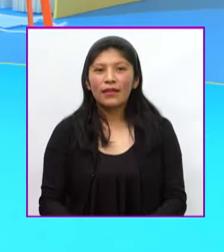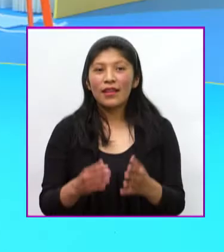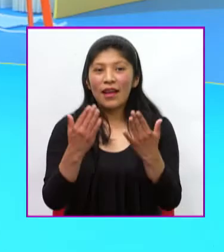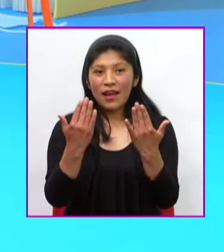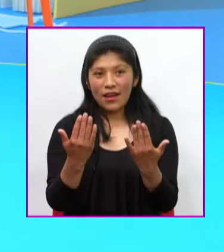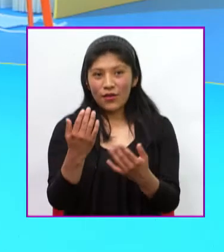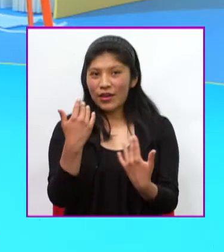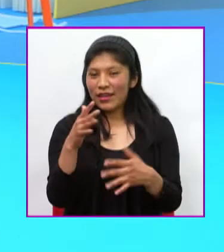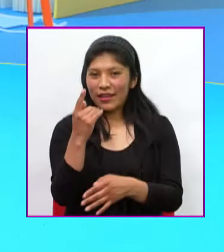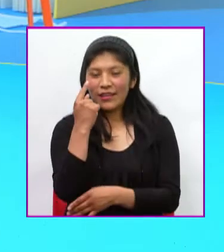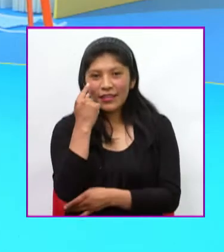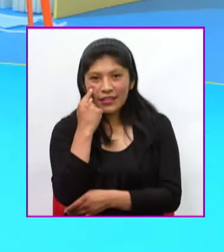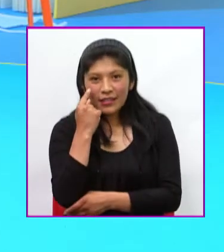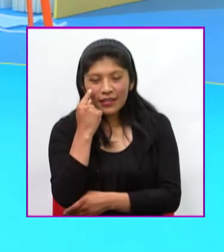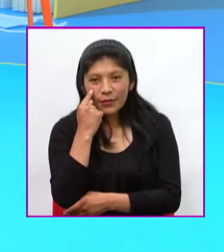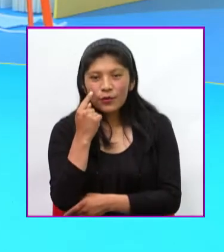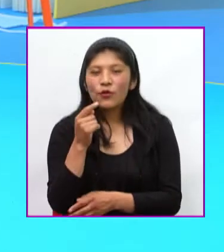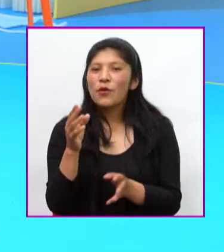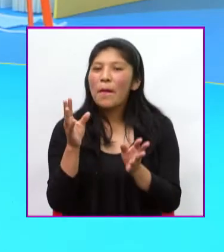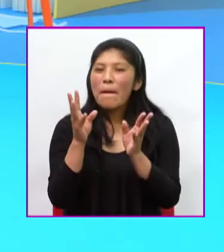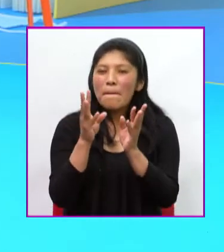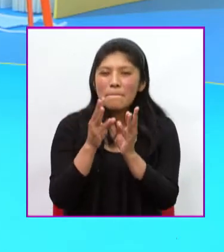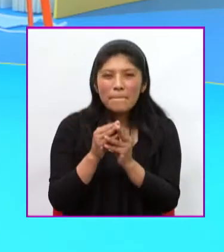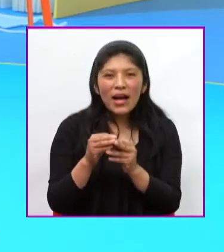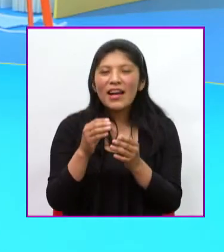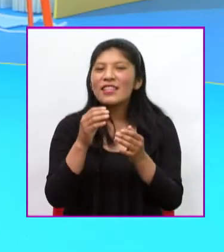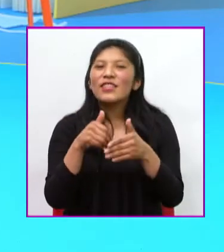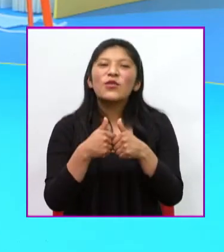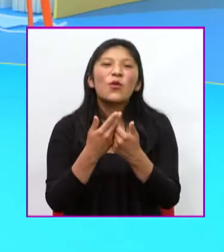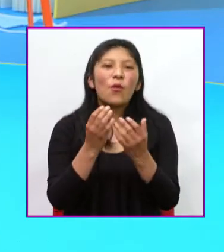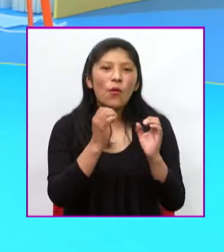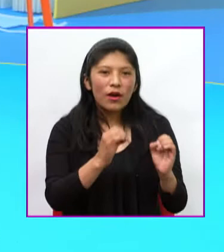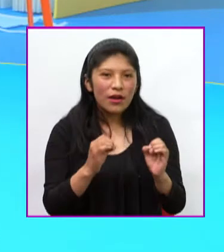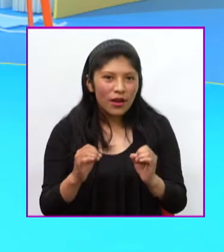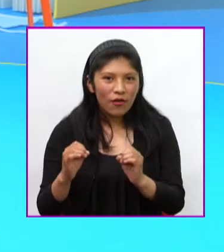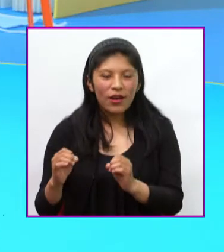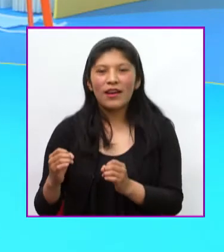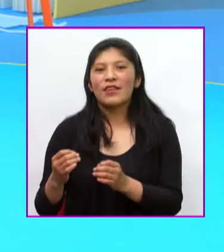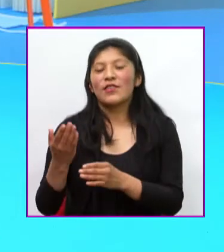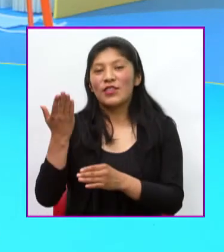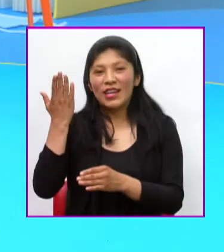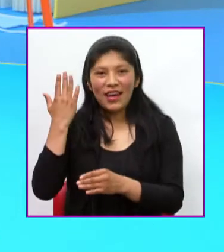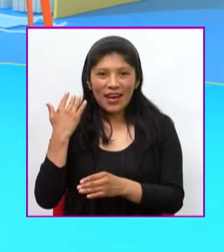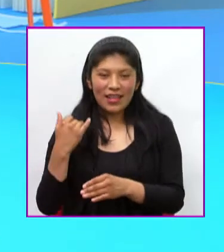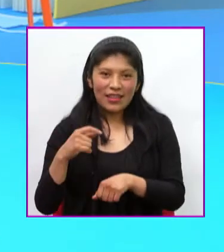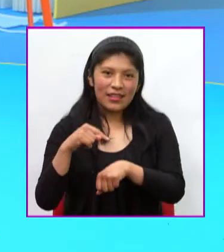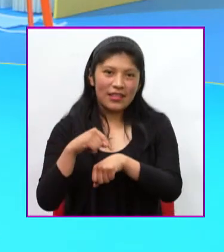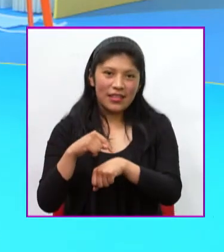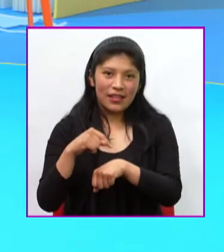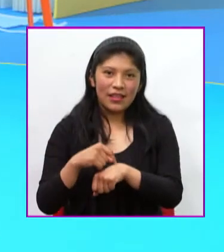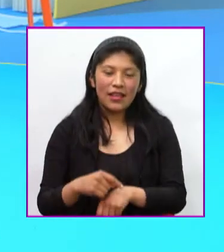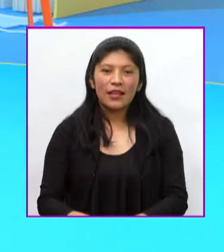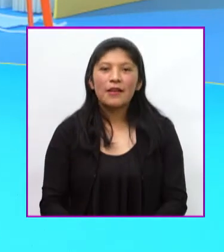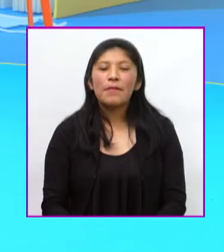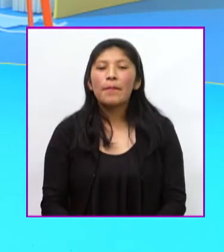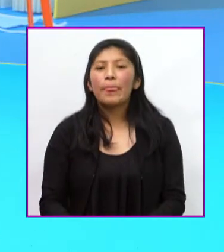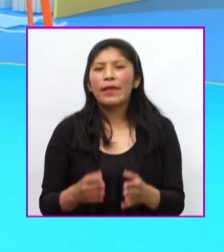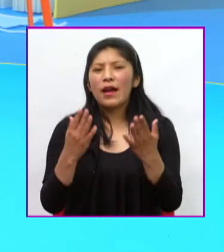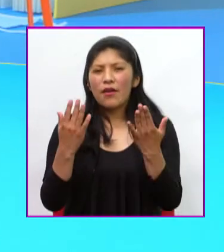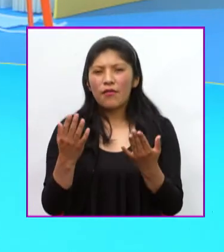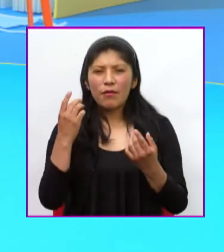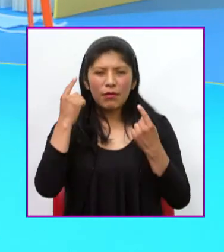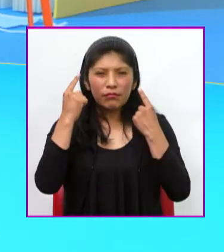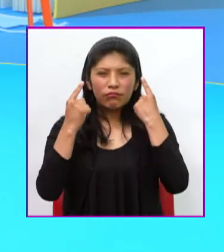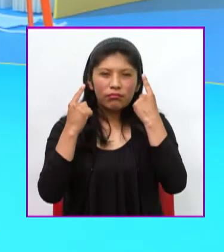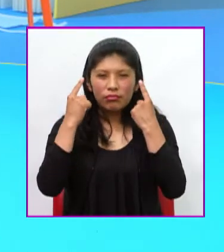que ya conocimos un poco más acerca de la organización en la época colonial, es momento que